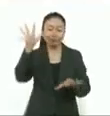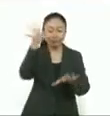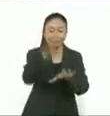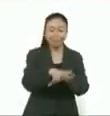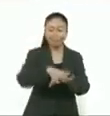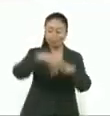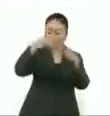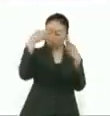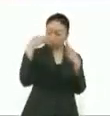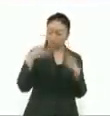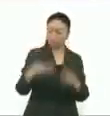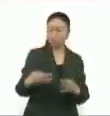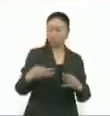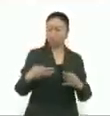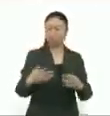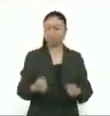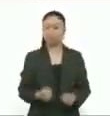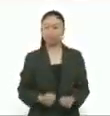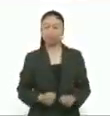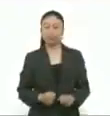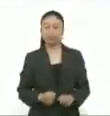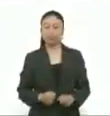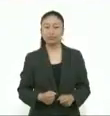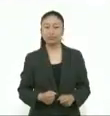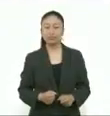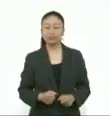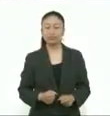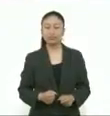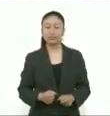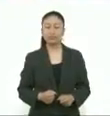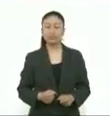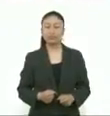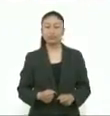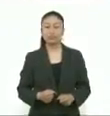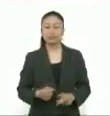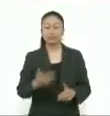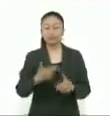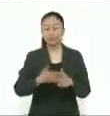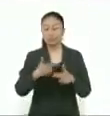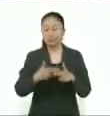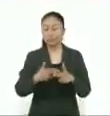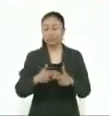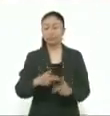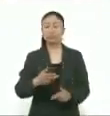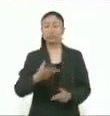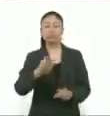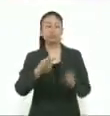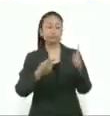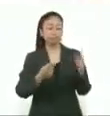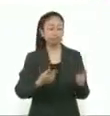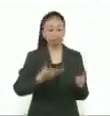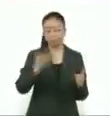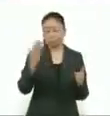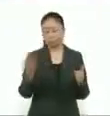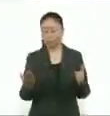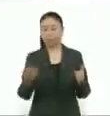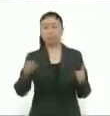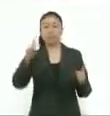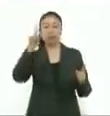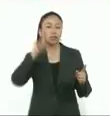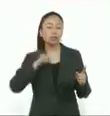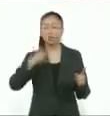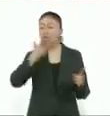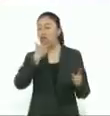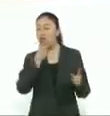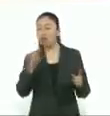Hasta que tengamos un mundo en que la única diferencia entre hombre y una mujer corresponda al esfuerzo y al